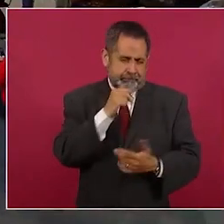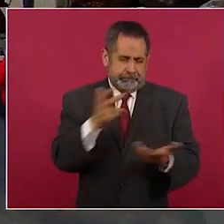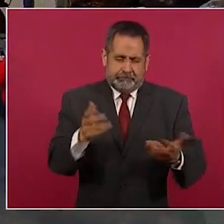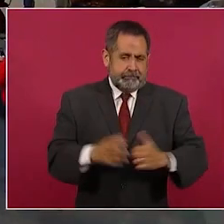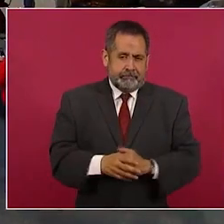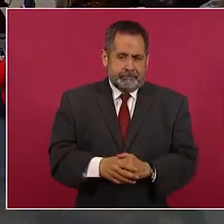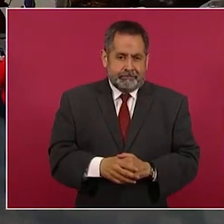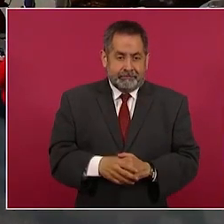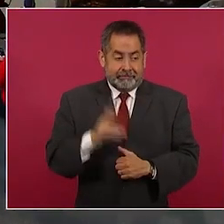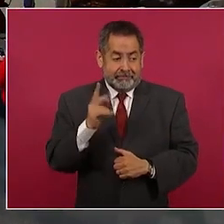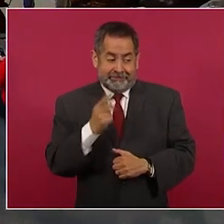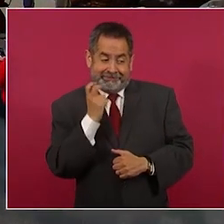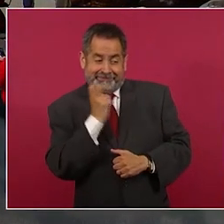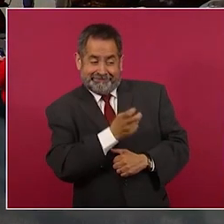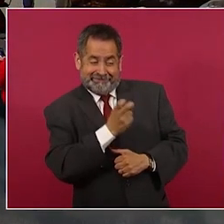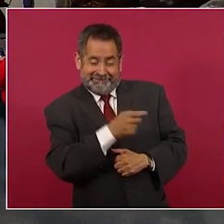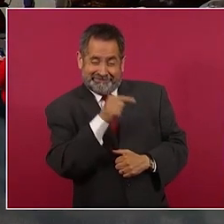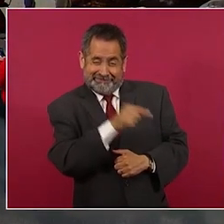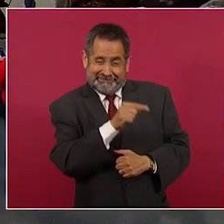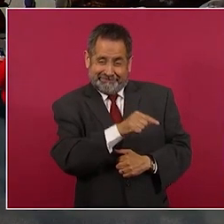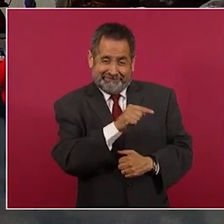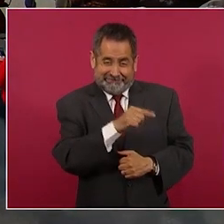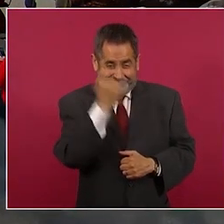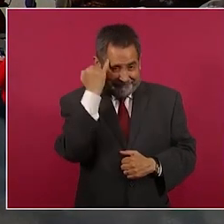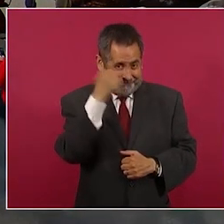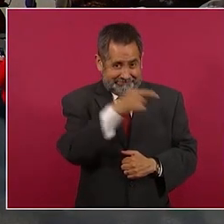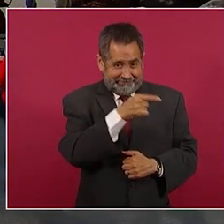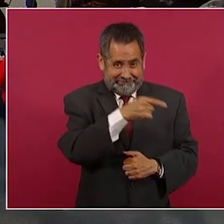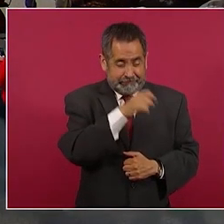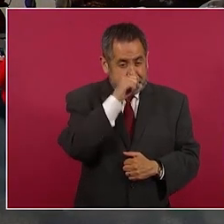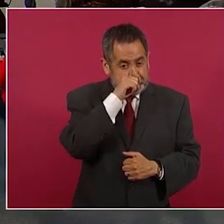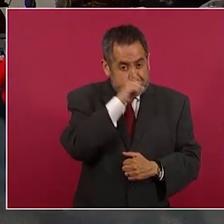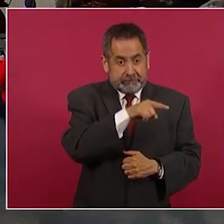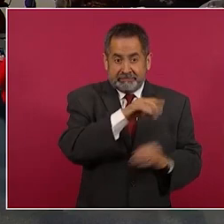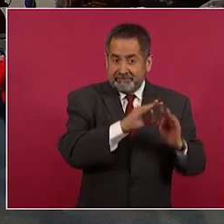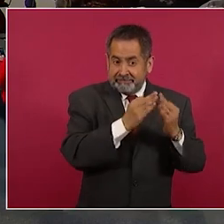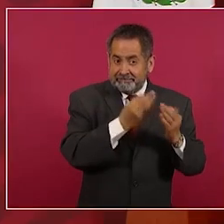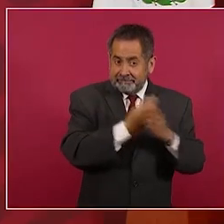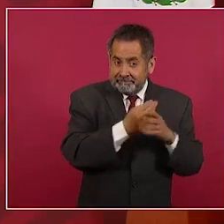Pero ese pensamiento, pues, fue el que